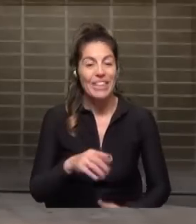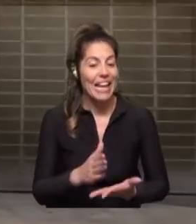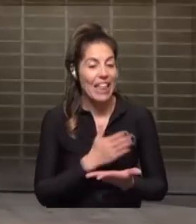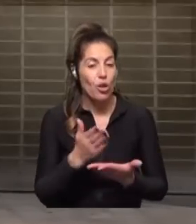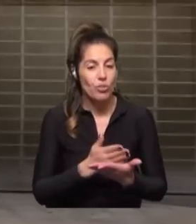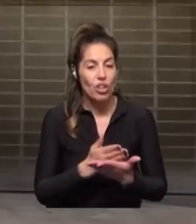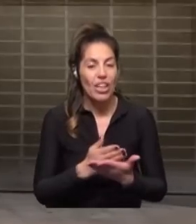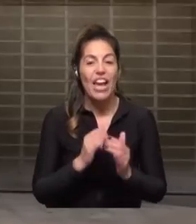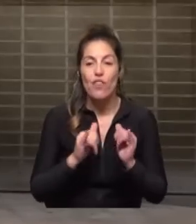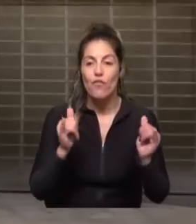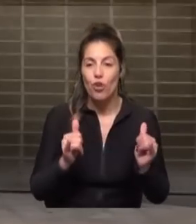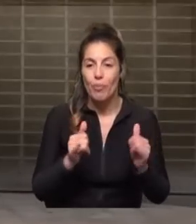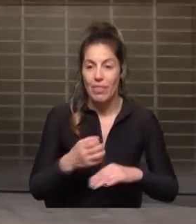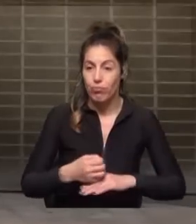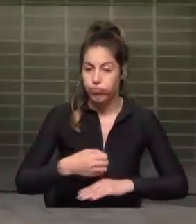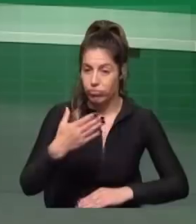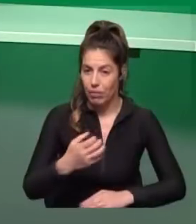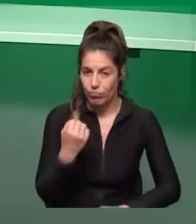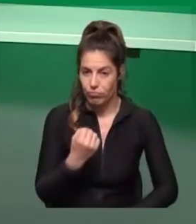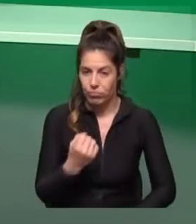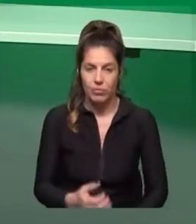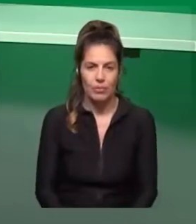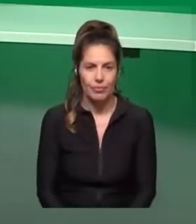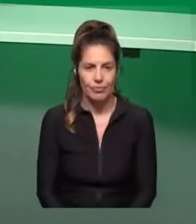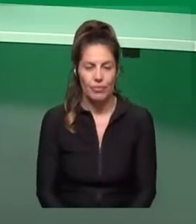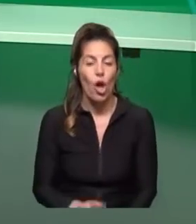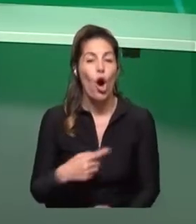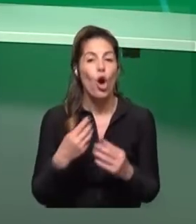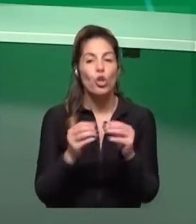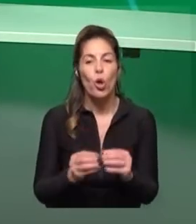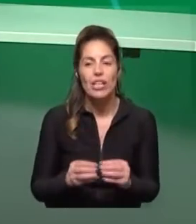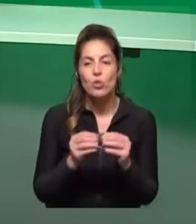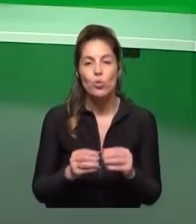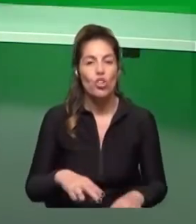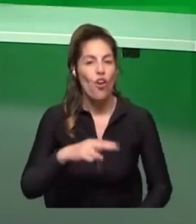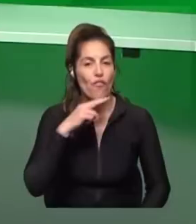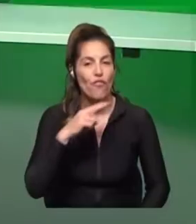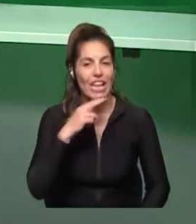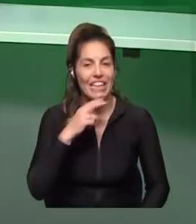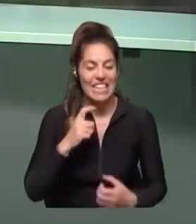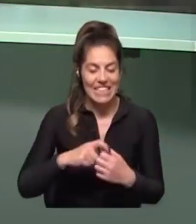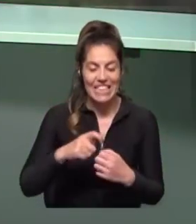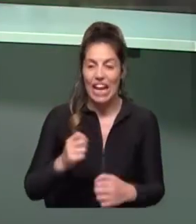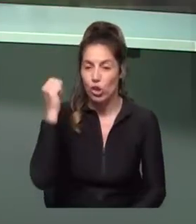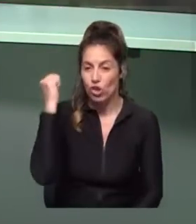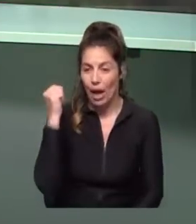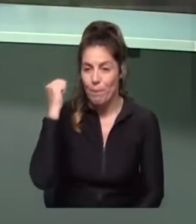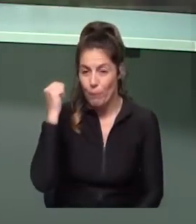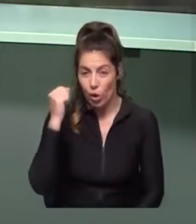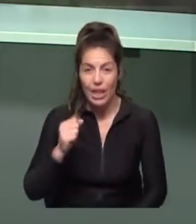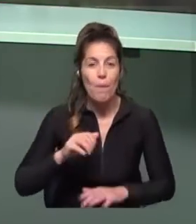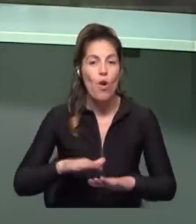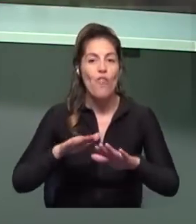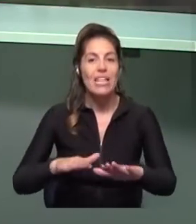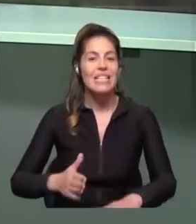informes del itf de alta perfección otro asunto este viernes el sindicato del transporte se movilizará